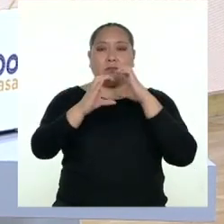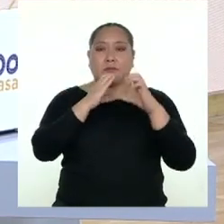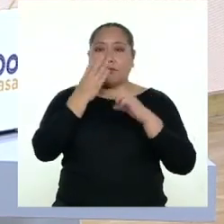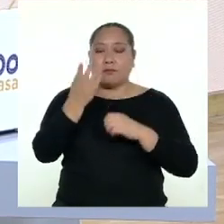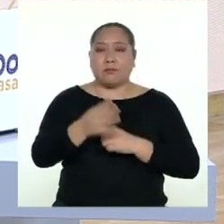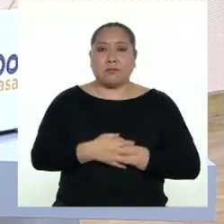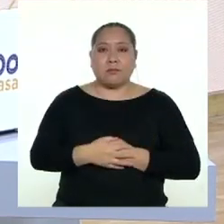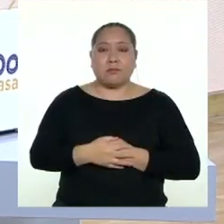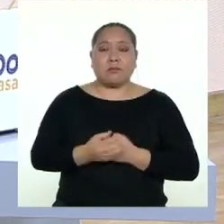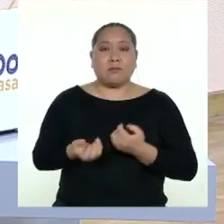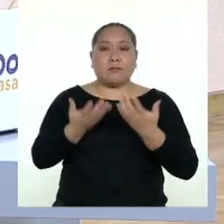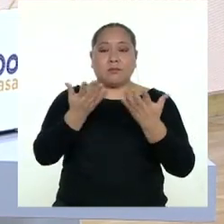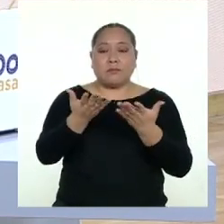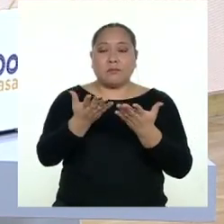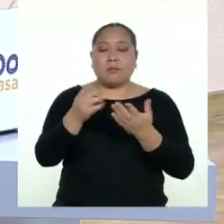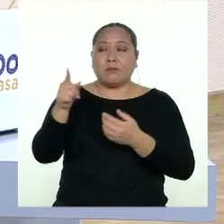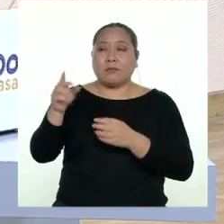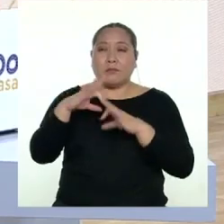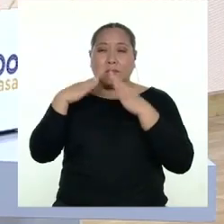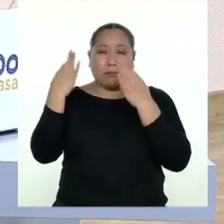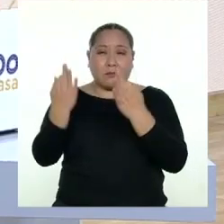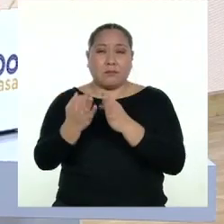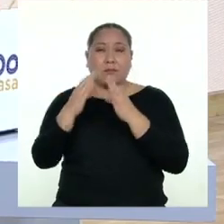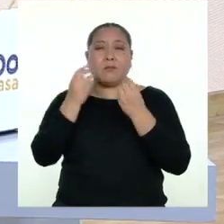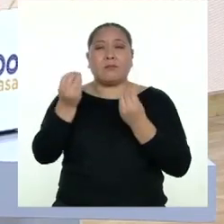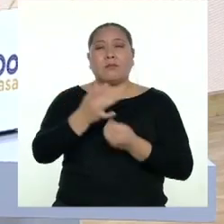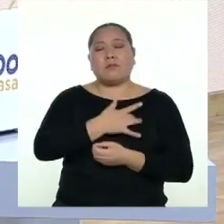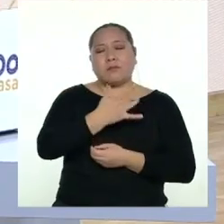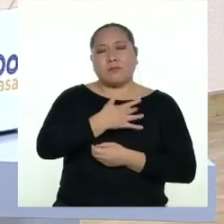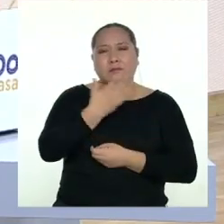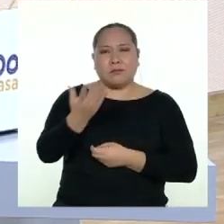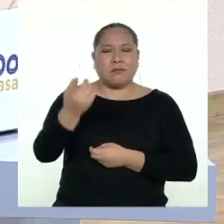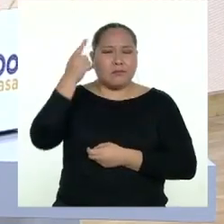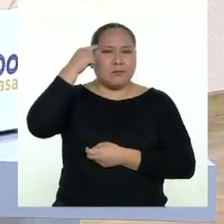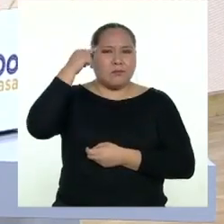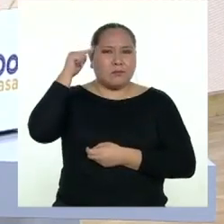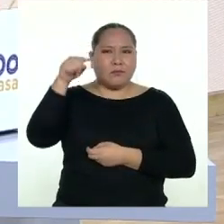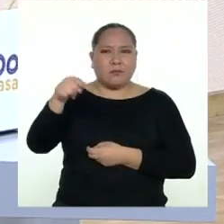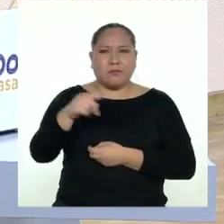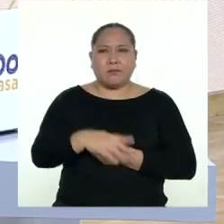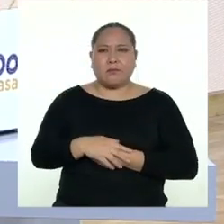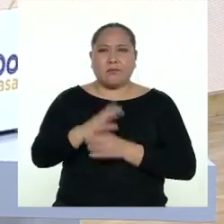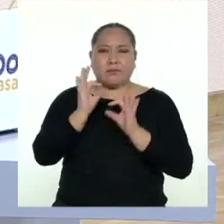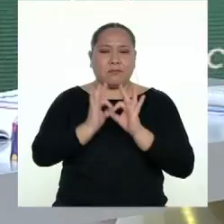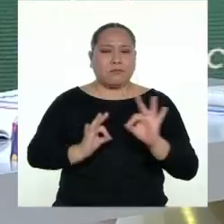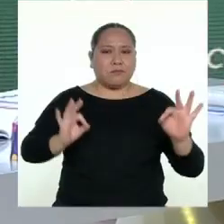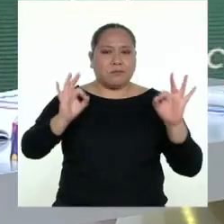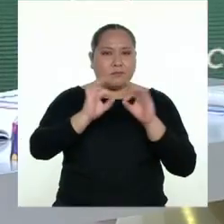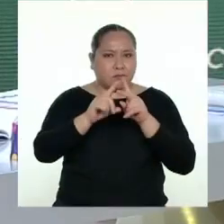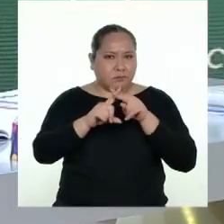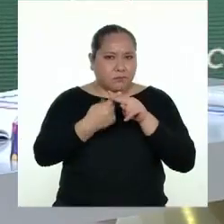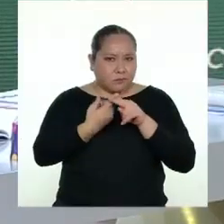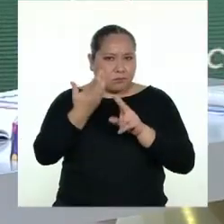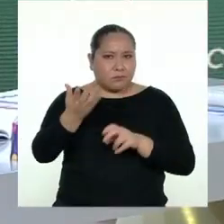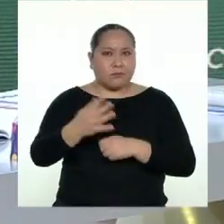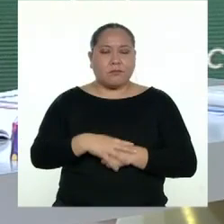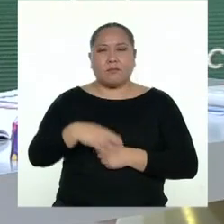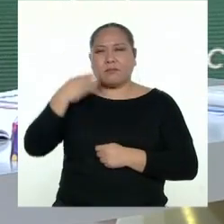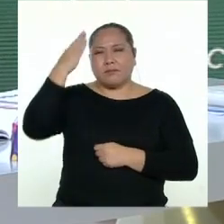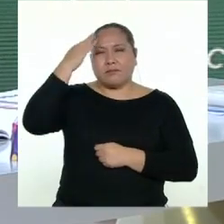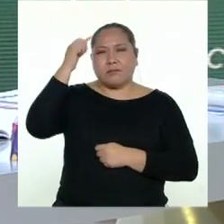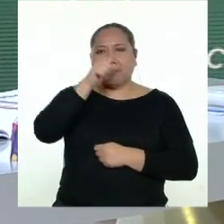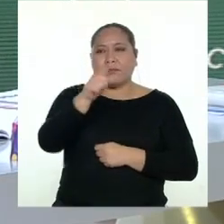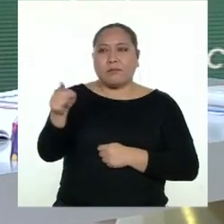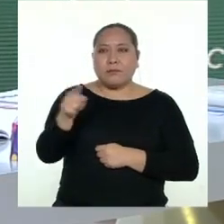comunicación, transmitirles a sus familiares cómo se sienten. Creo que es una gran manera de comenzar. Estoy seguro que ellos los